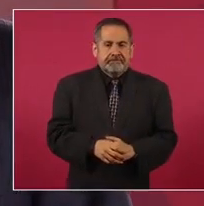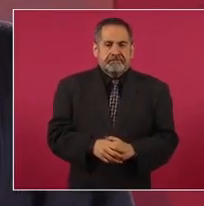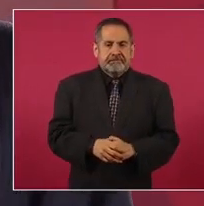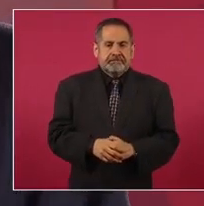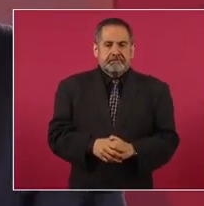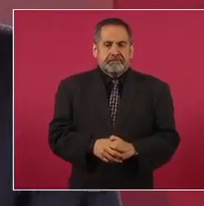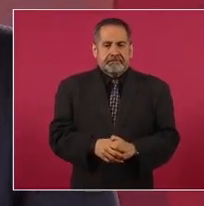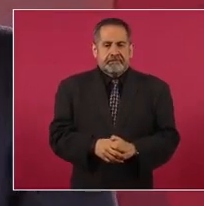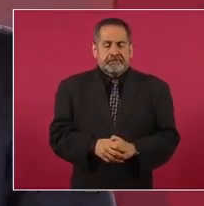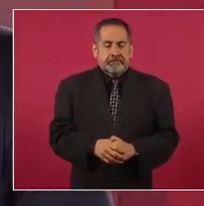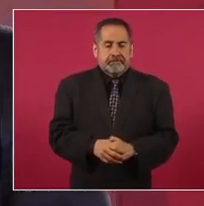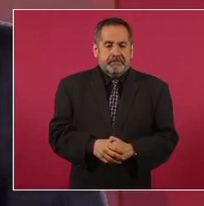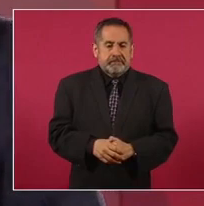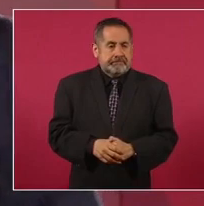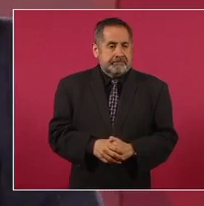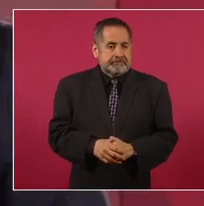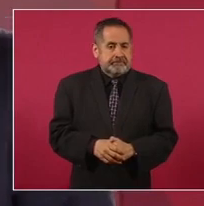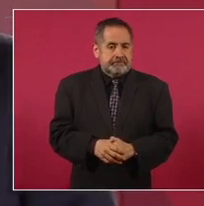Puede ser que